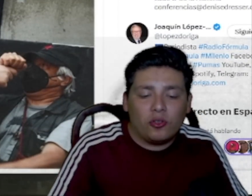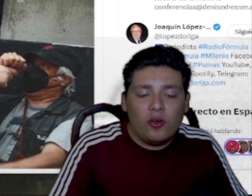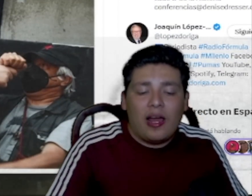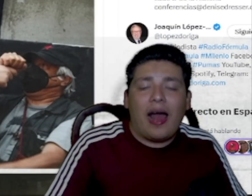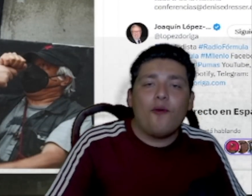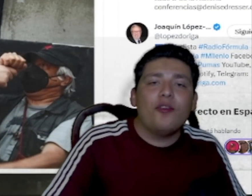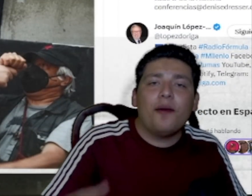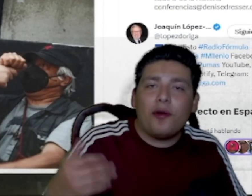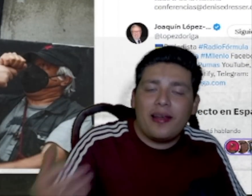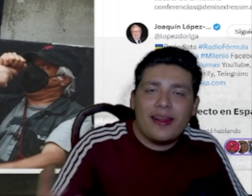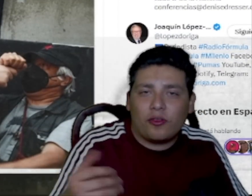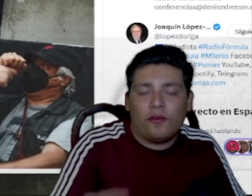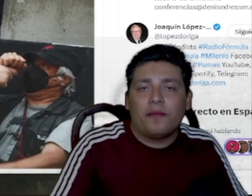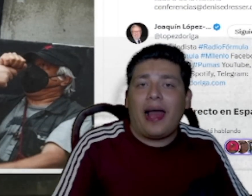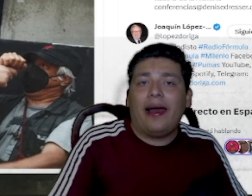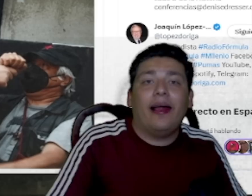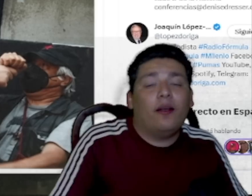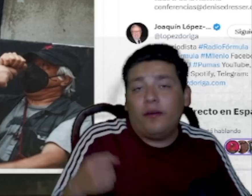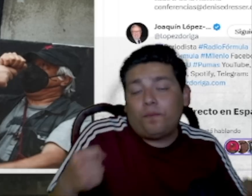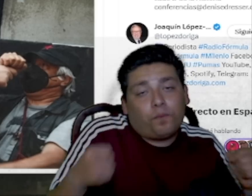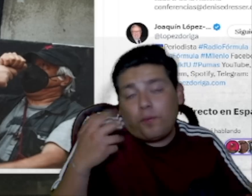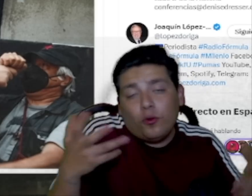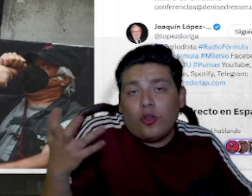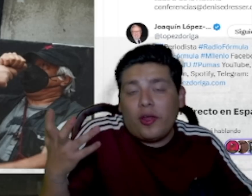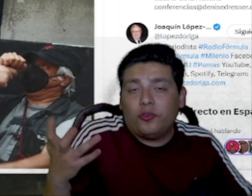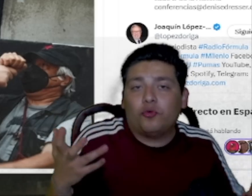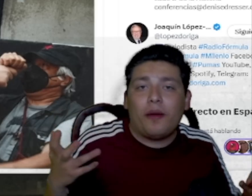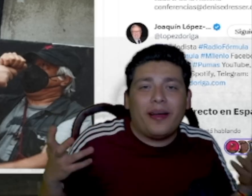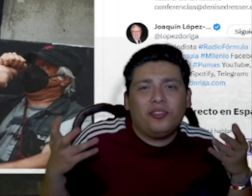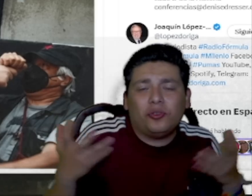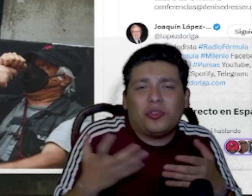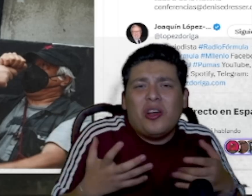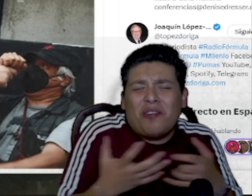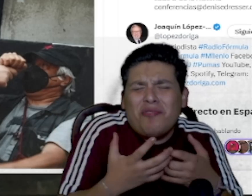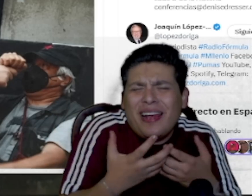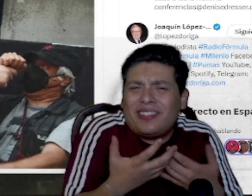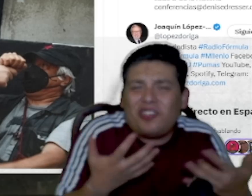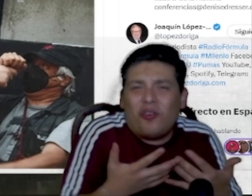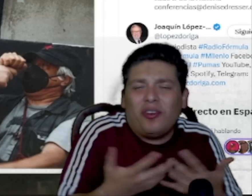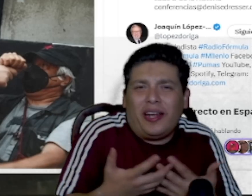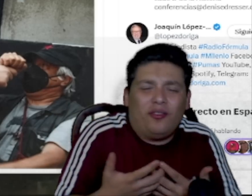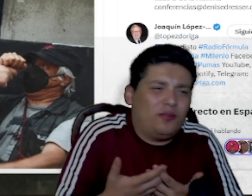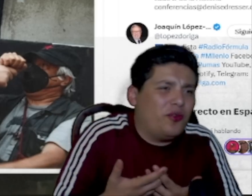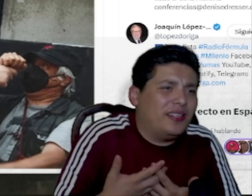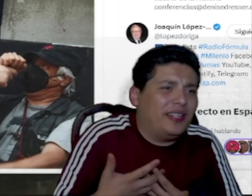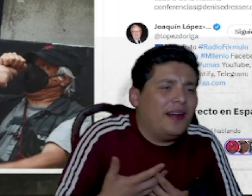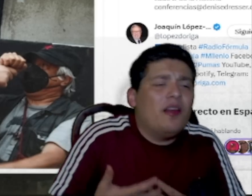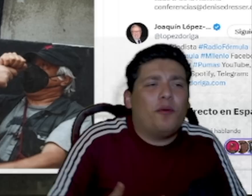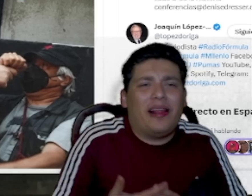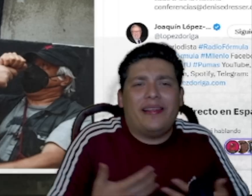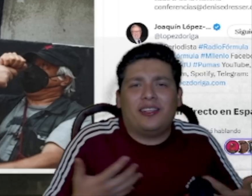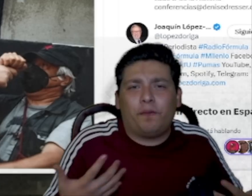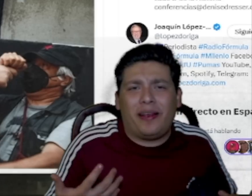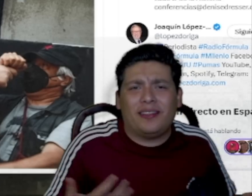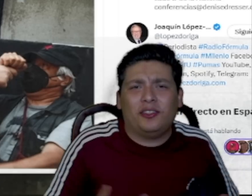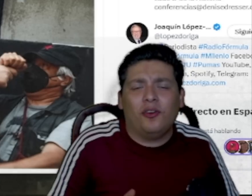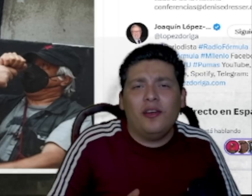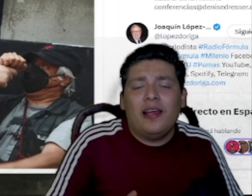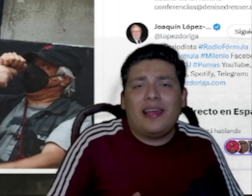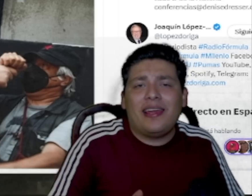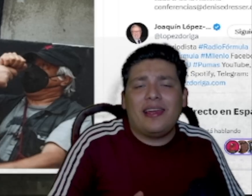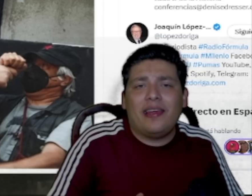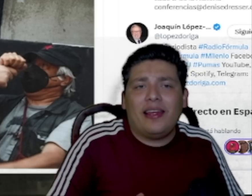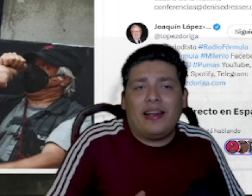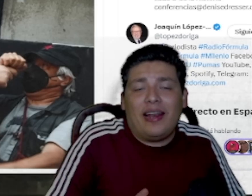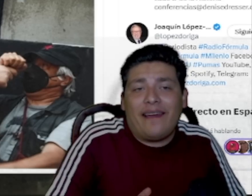le puso a un abuelito al punto de los guamazos, una acción que nos muestra pues la